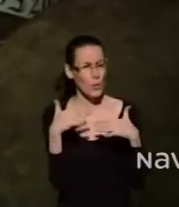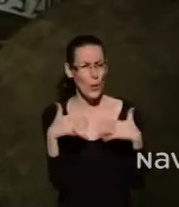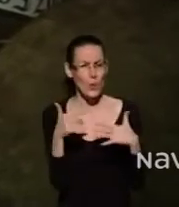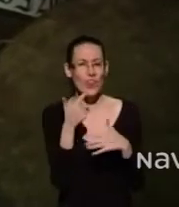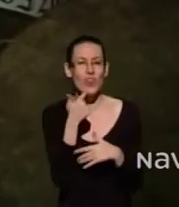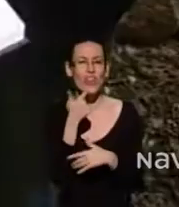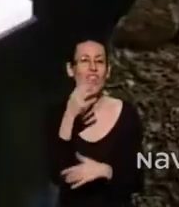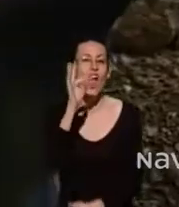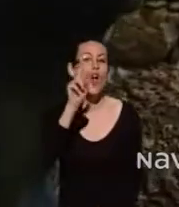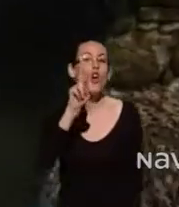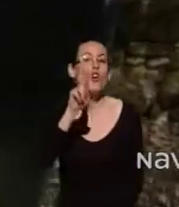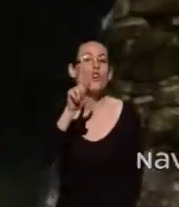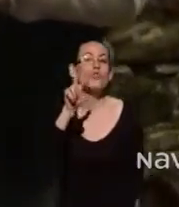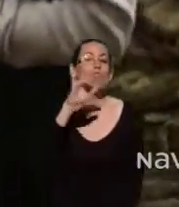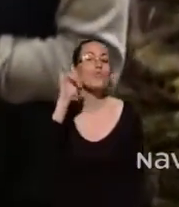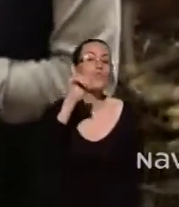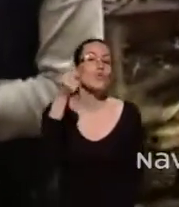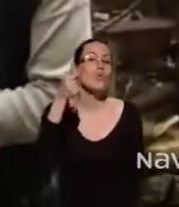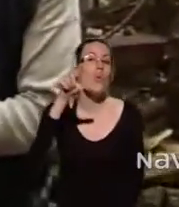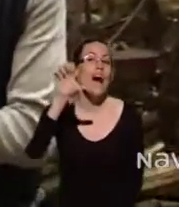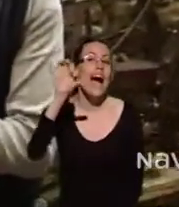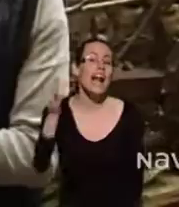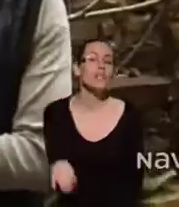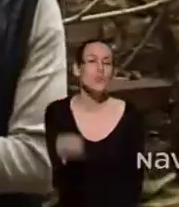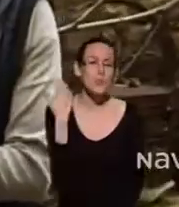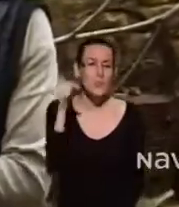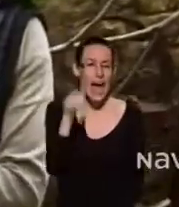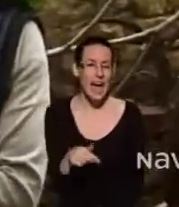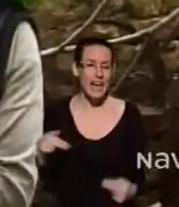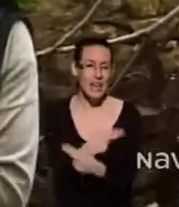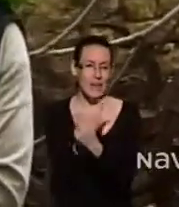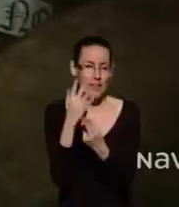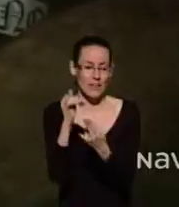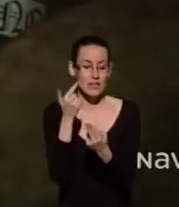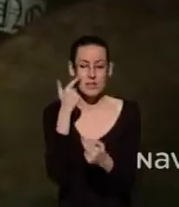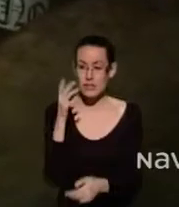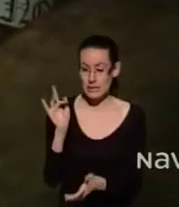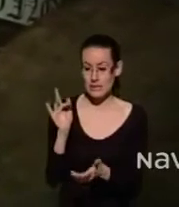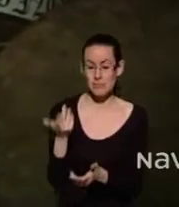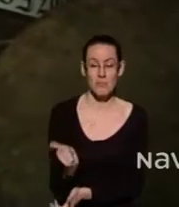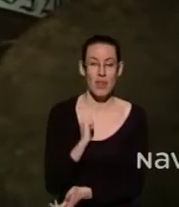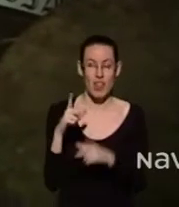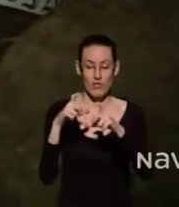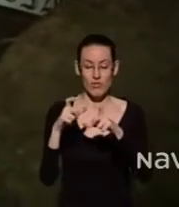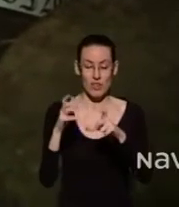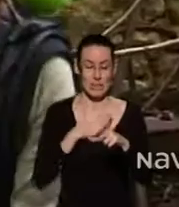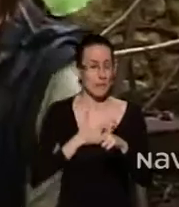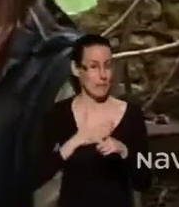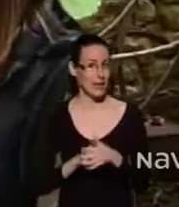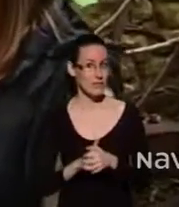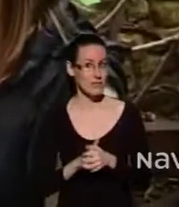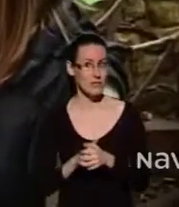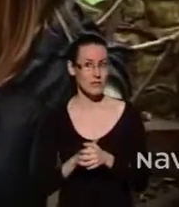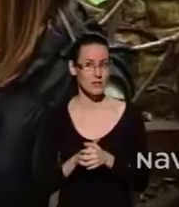los trujales que hubo en Aibar, porque las casas tenían trujales. Sí, y este mismo es el nuestro, el de nuestra casa. ¿Esta es la casa